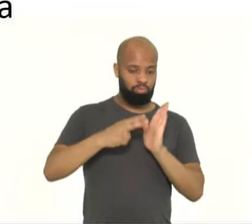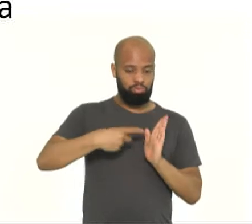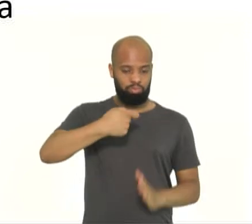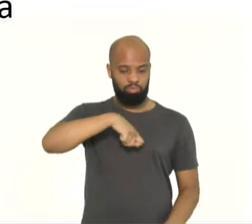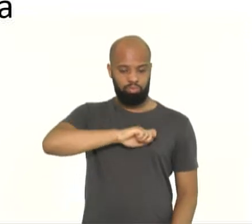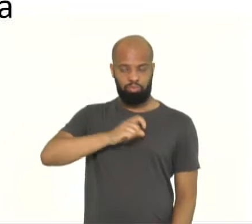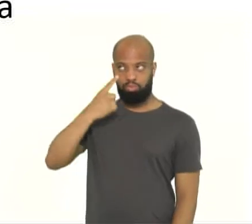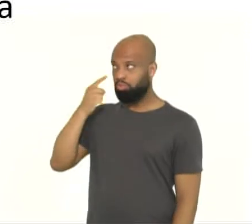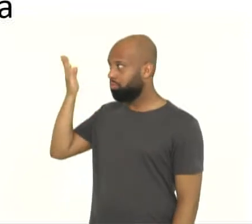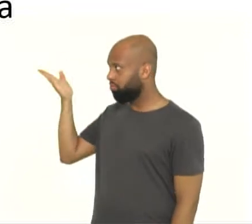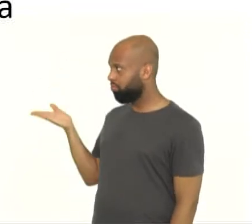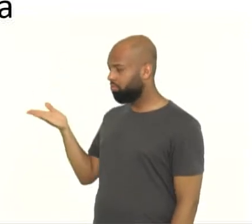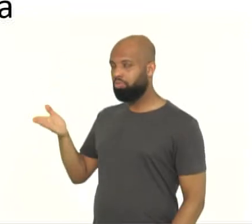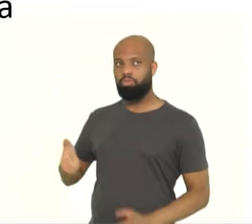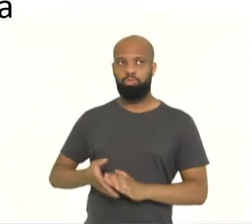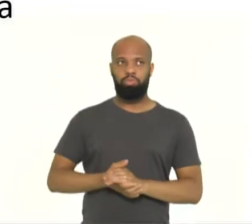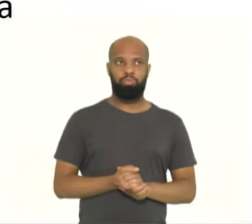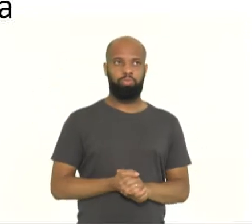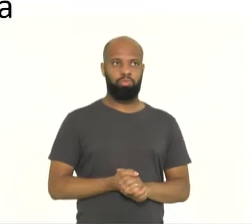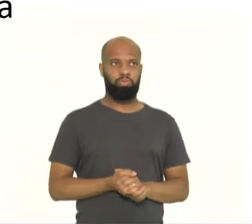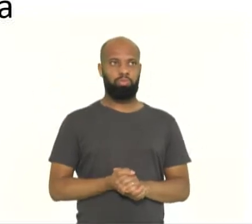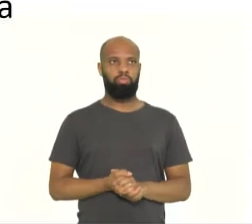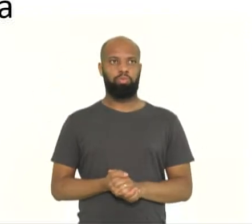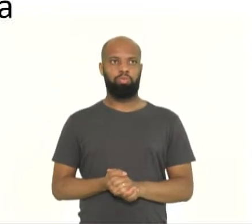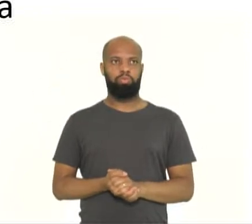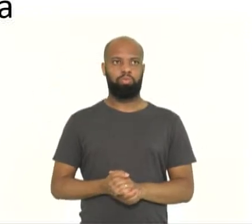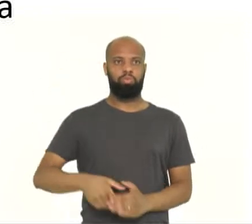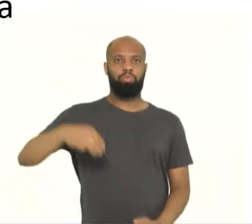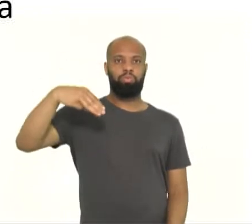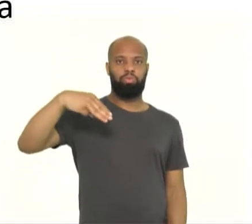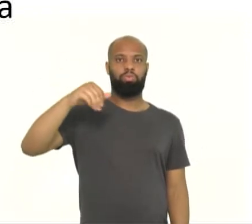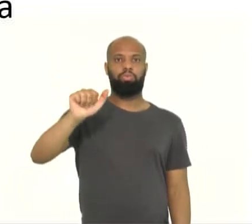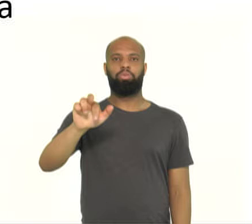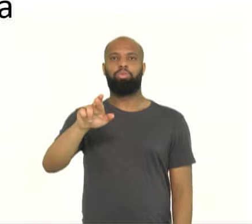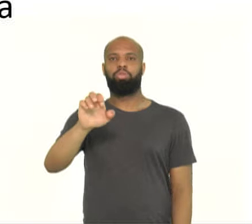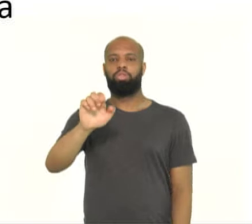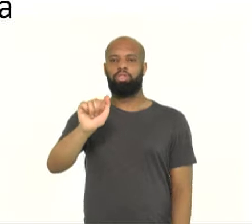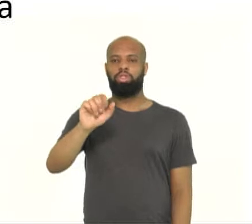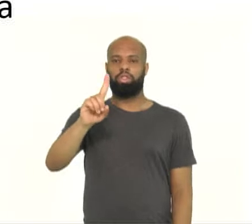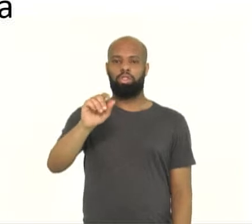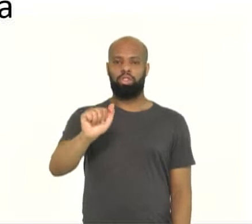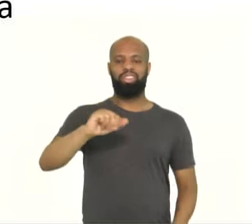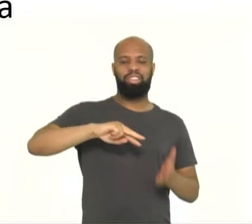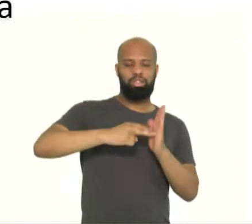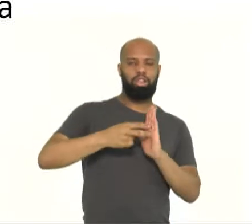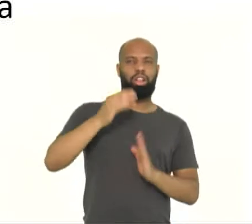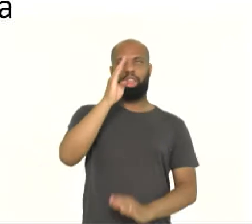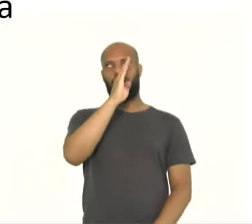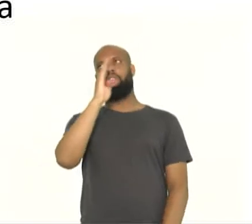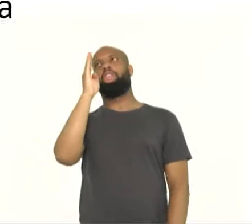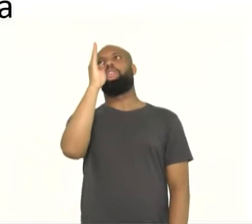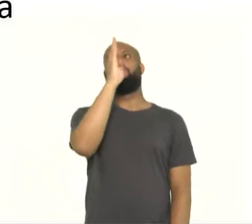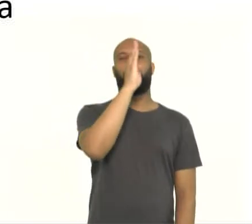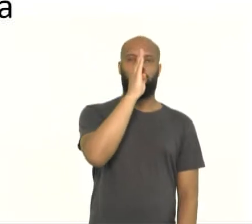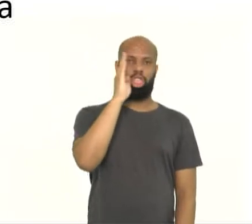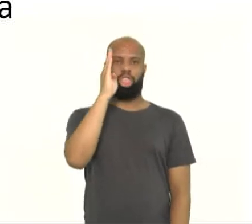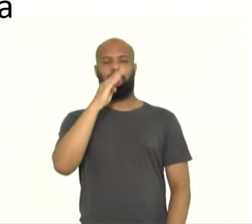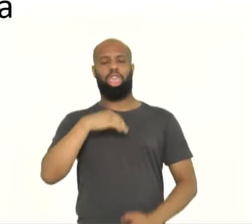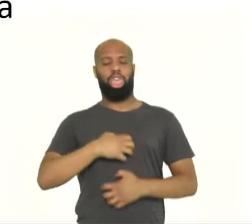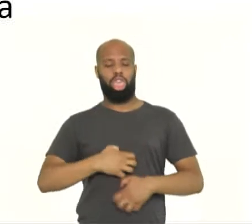poco mareada, quer dizer, um pouco enjoada, sentindo tontura e com pouca